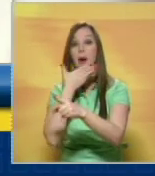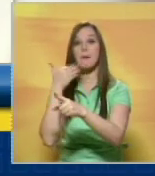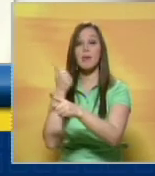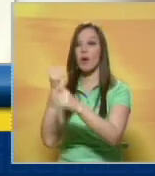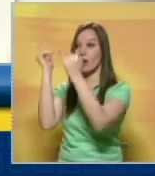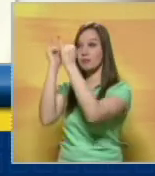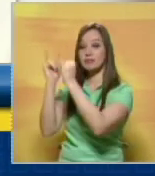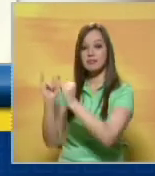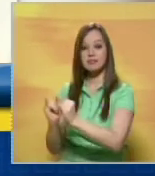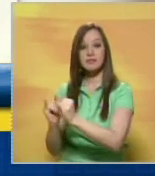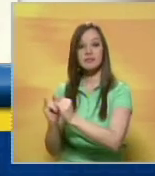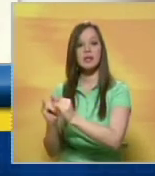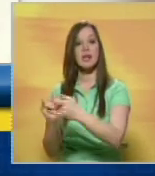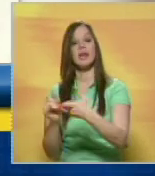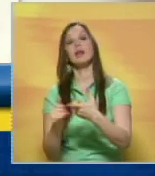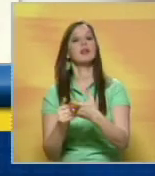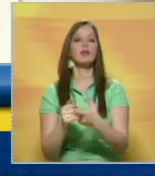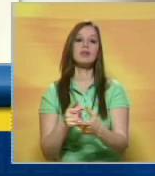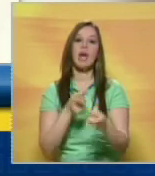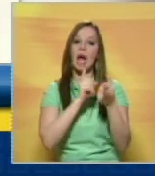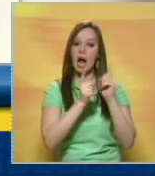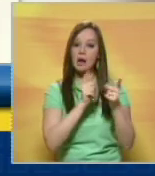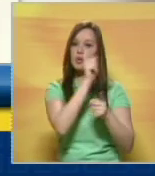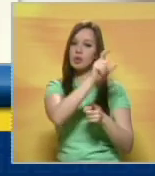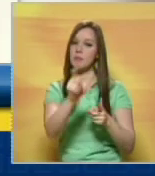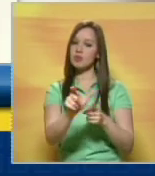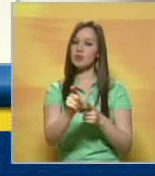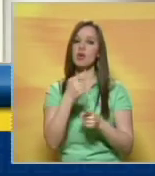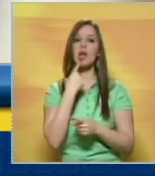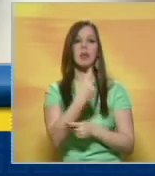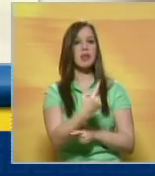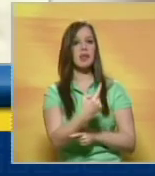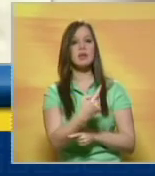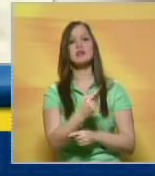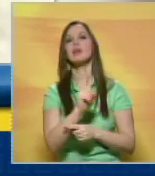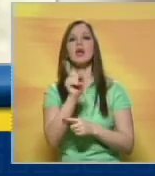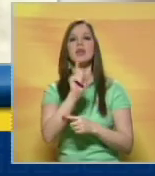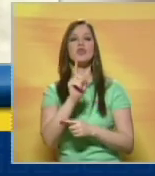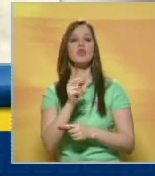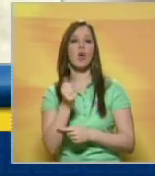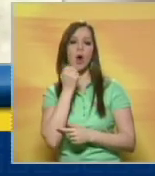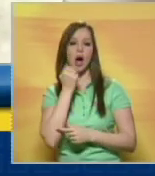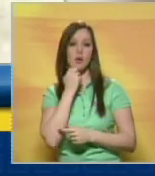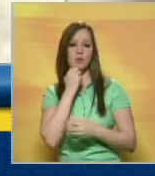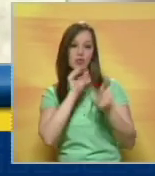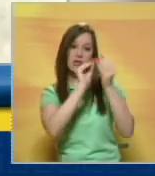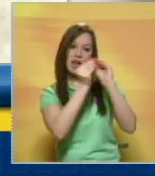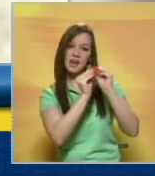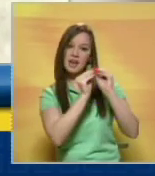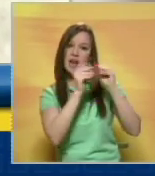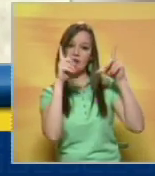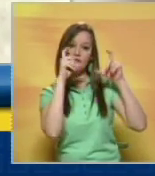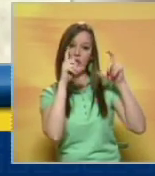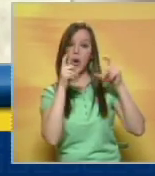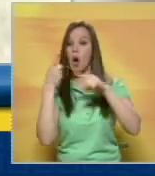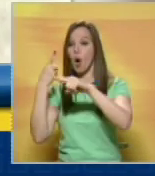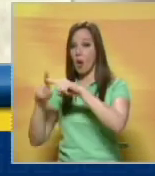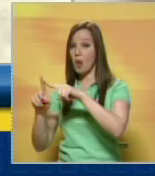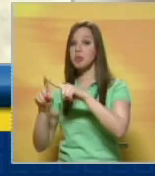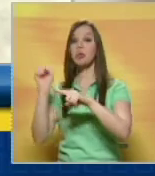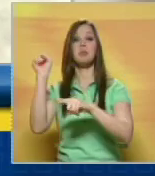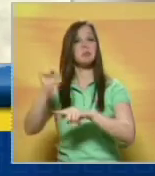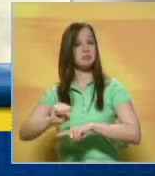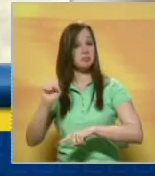su imagen. Y es que mientras algunos artistas revelan que tratan de no abusar de los beneficios del Photoshop, otros parecen